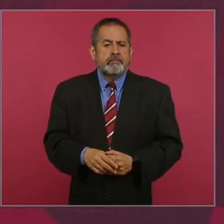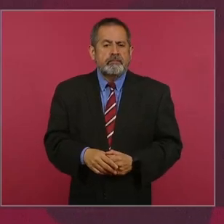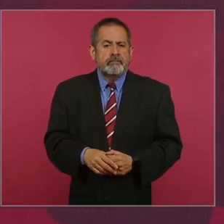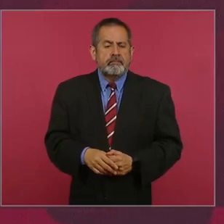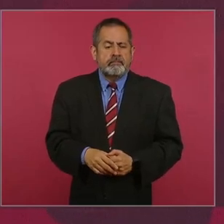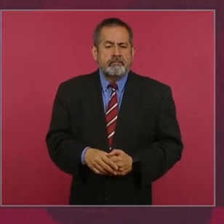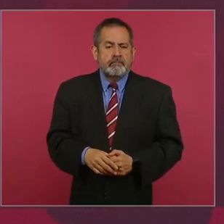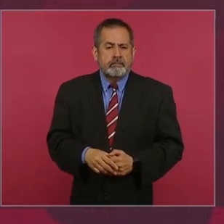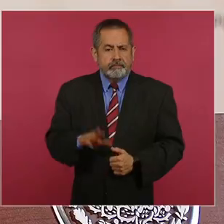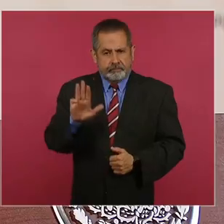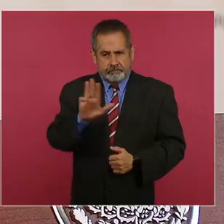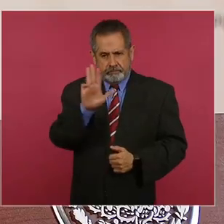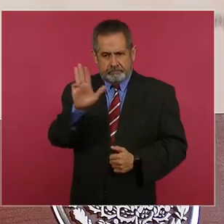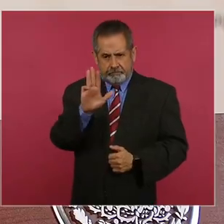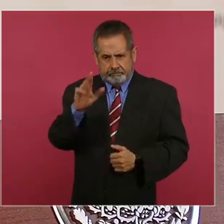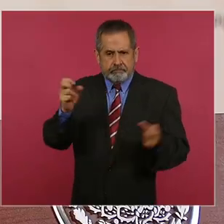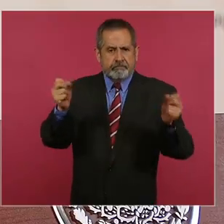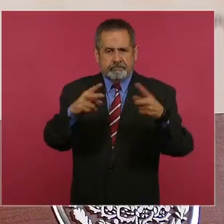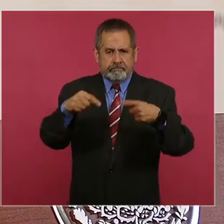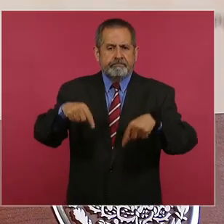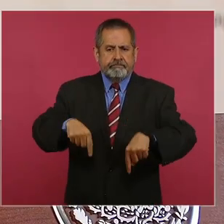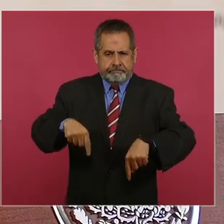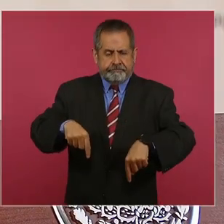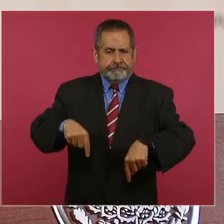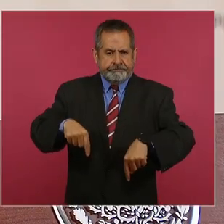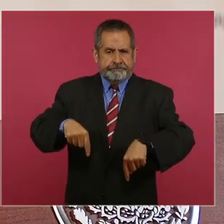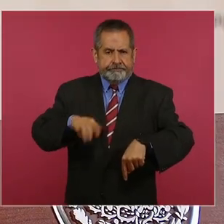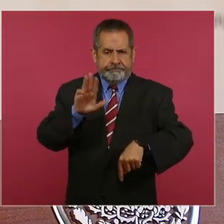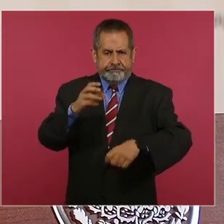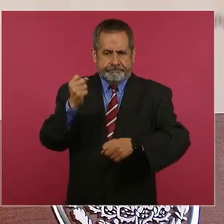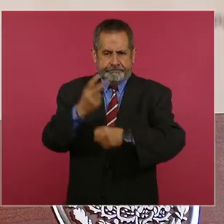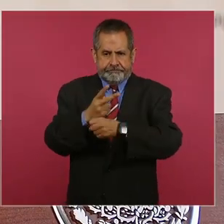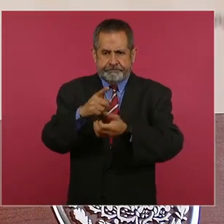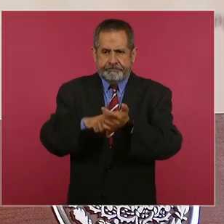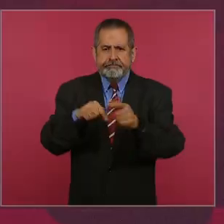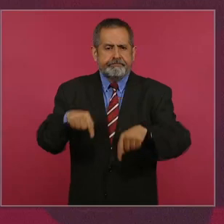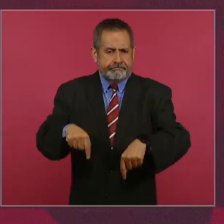y el miércoles estamos temprano